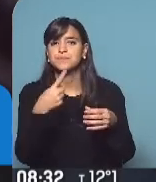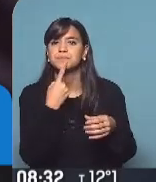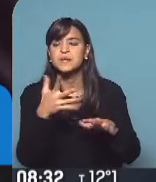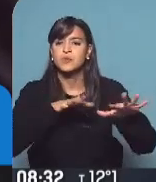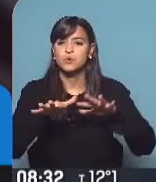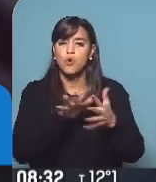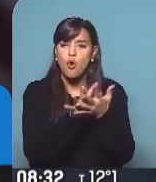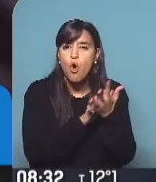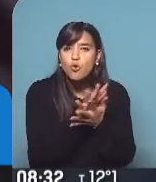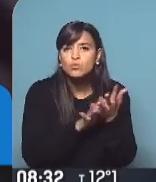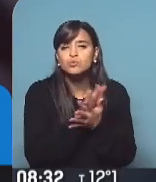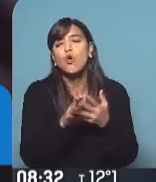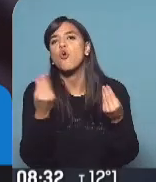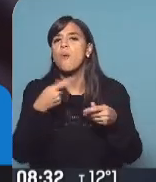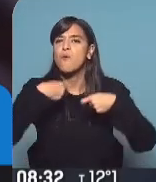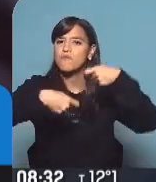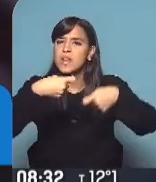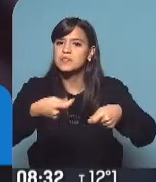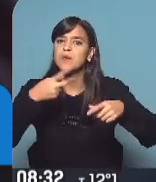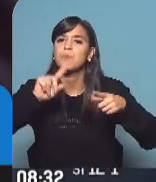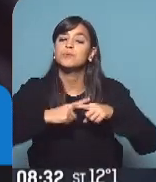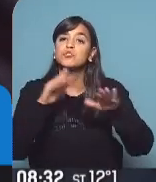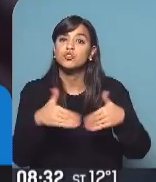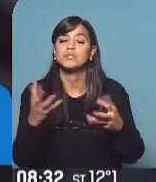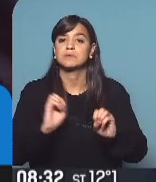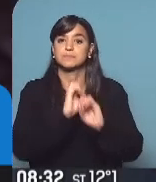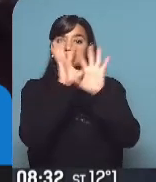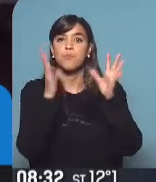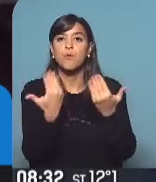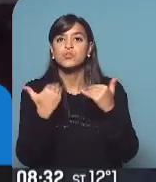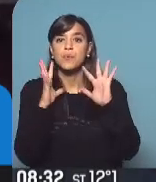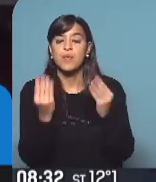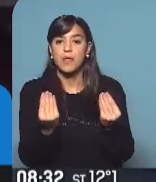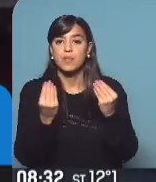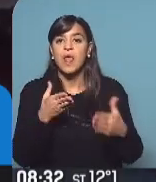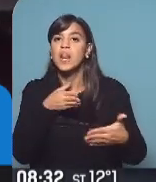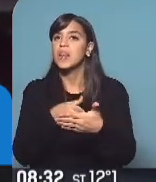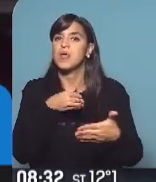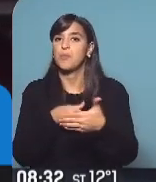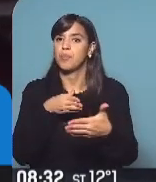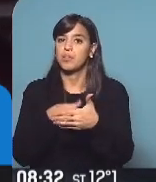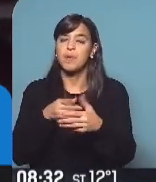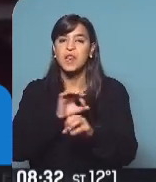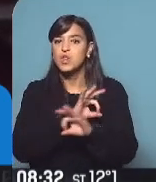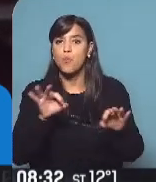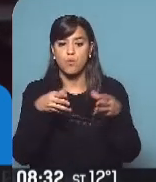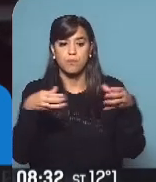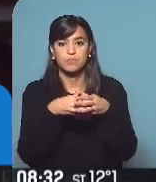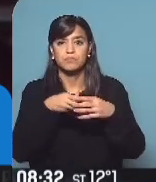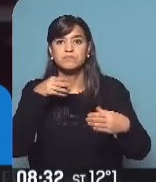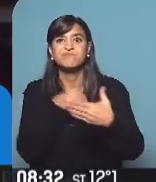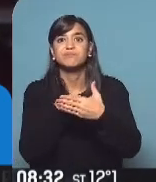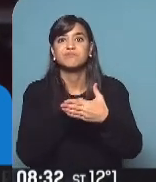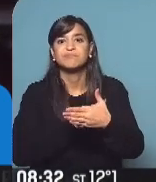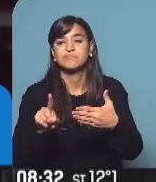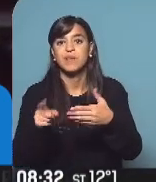corrupción cómo se financia la política hemos sincerado y hemos puesto posibilidad limitada para que ningún partido que he desconectado por ninguna